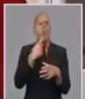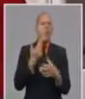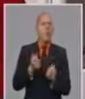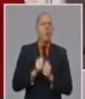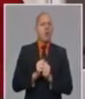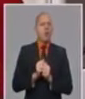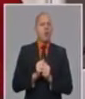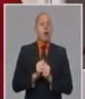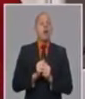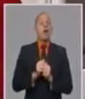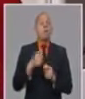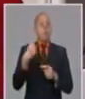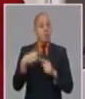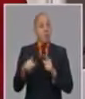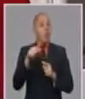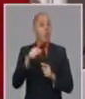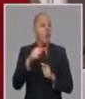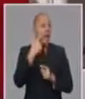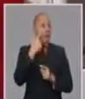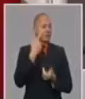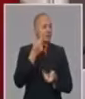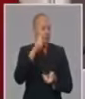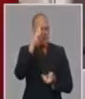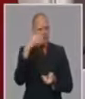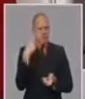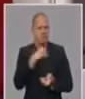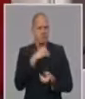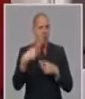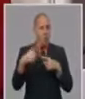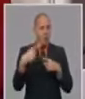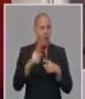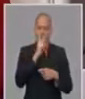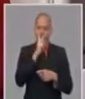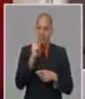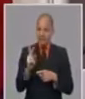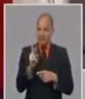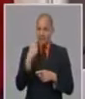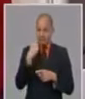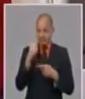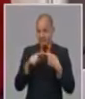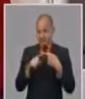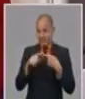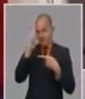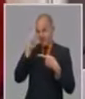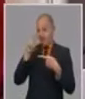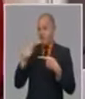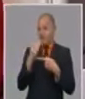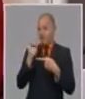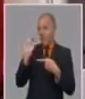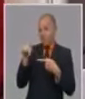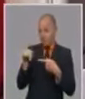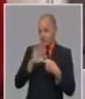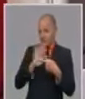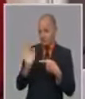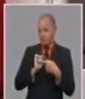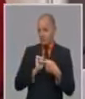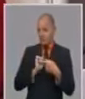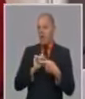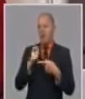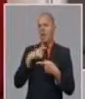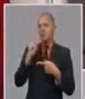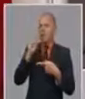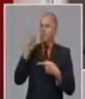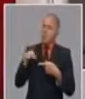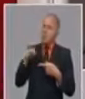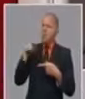especialidades mucho más refinadas. Y las personas que el médico y enfermera y esa comisión y ese grupo básico entiende que puede